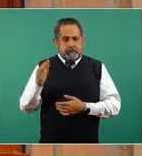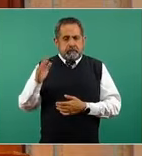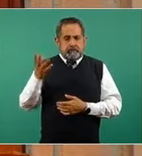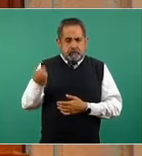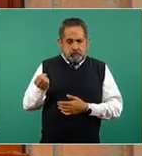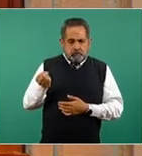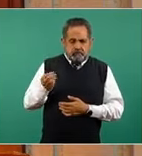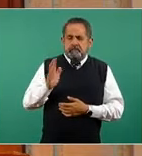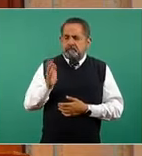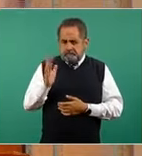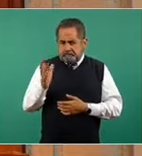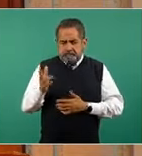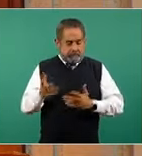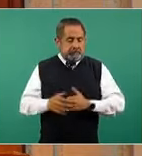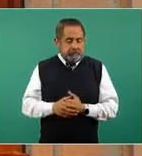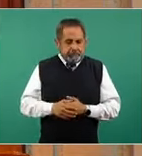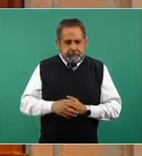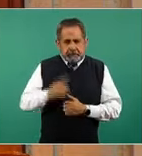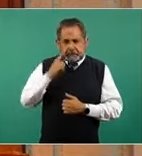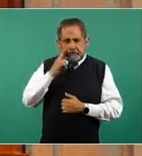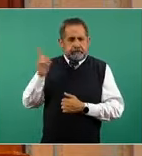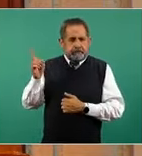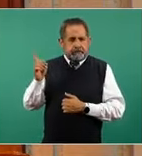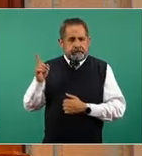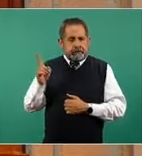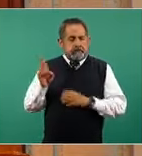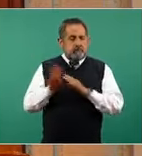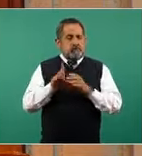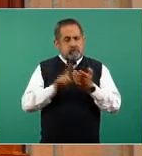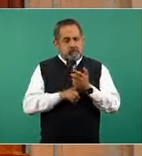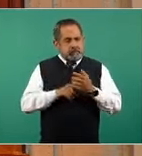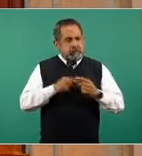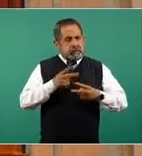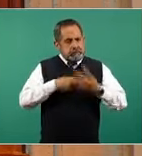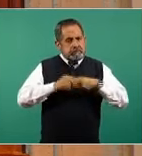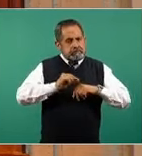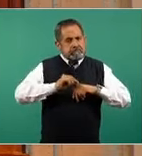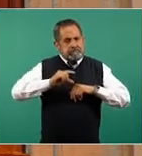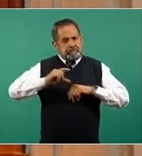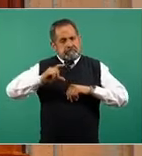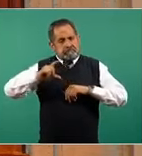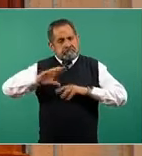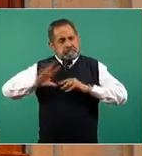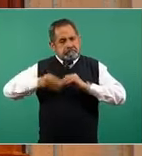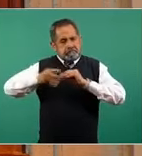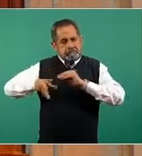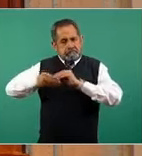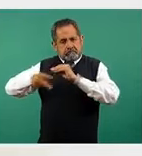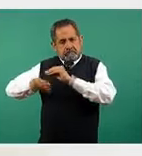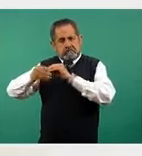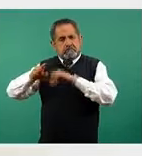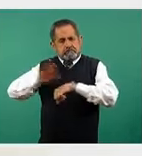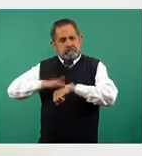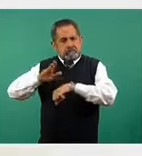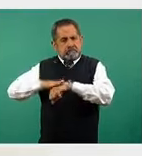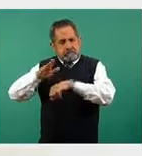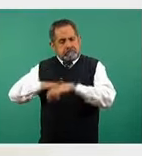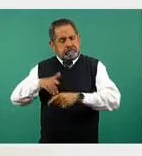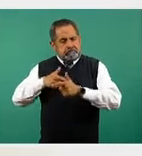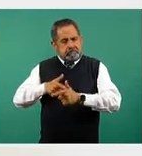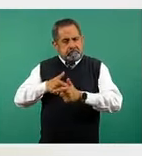5.781.359, y bueno, podemos ver en la figura de esta curva que está registrando el acumulado nacional, pues que